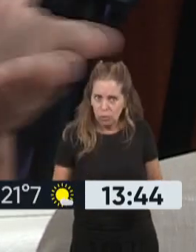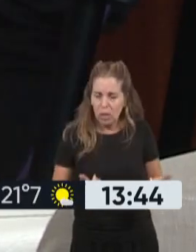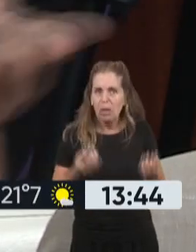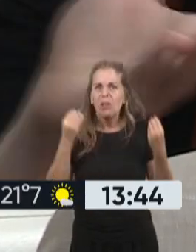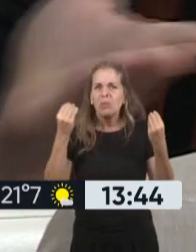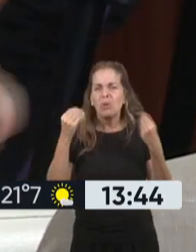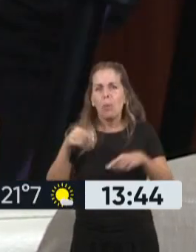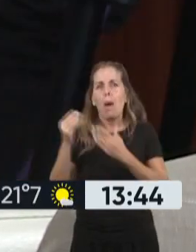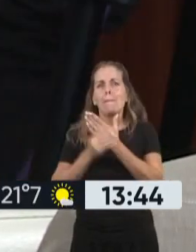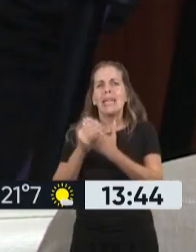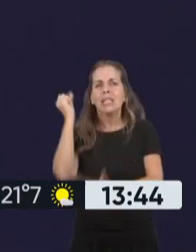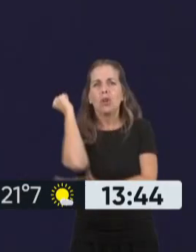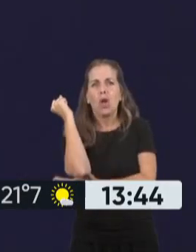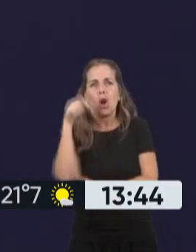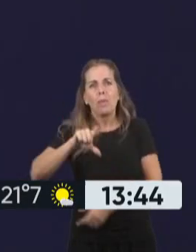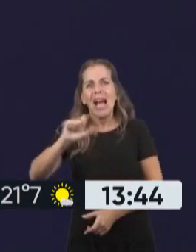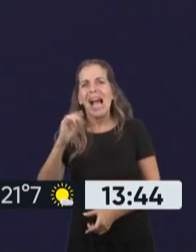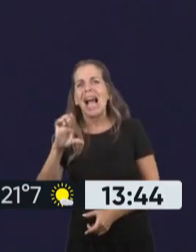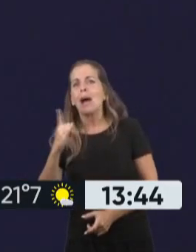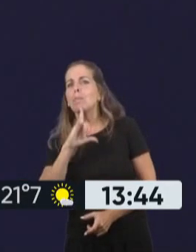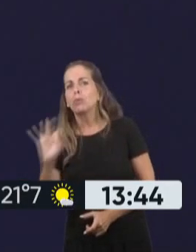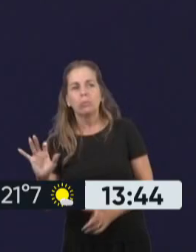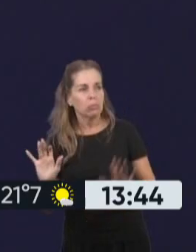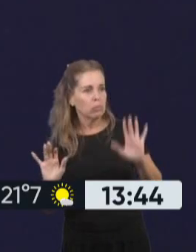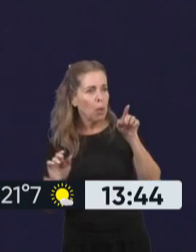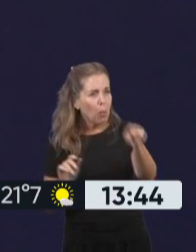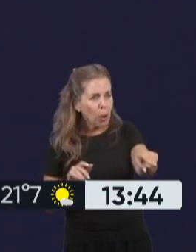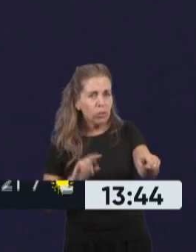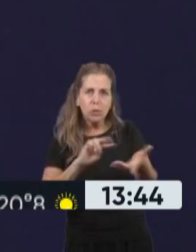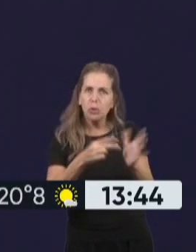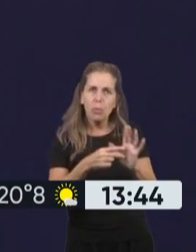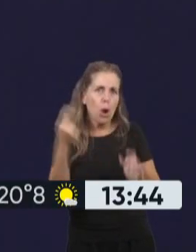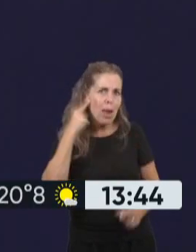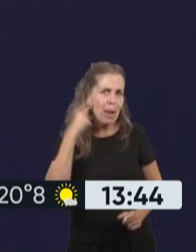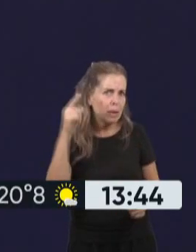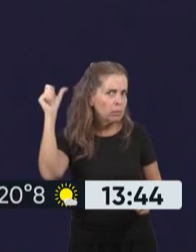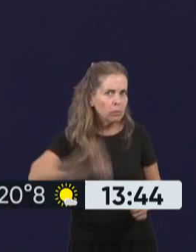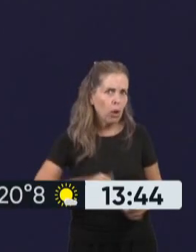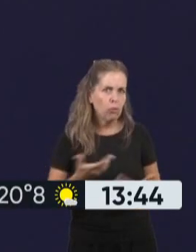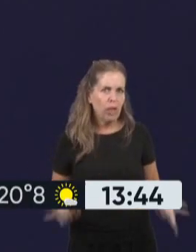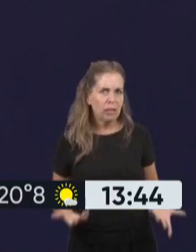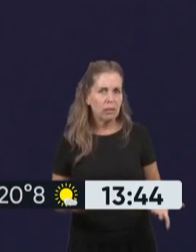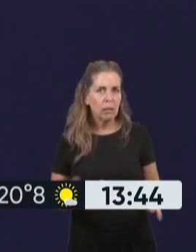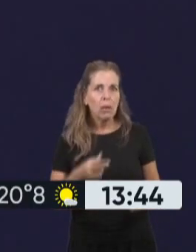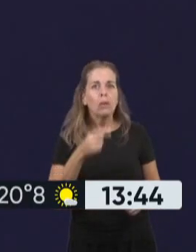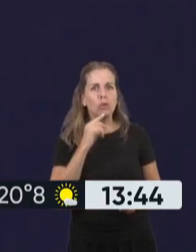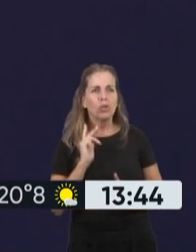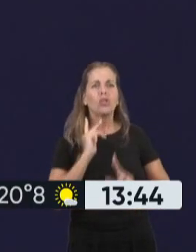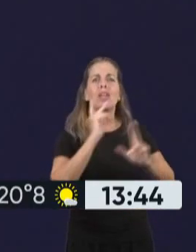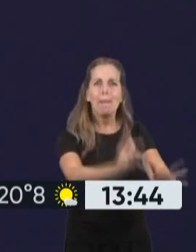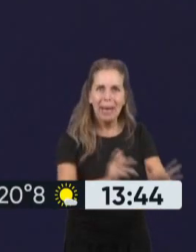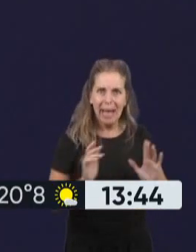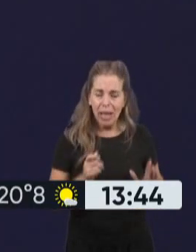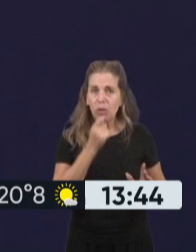ministro de Economía sea Luis Caputo ahora? Mirá, vos efectivamente tenés un problema de escucha, porque te estoy diciendo que cuando vos apelás